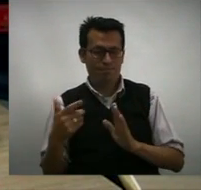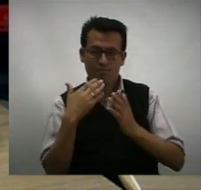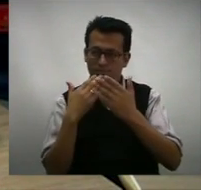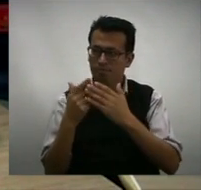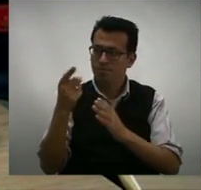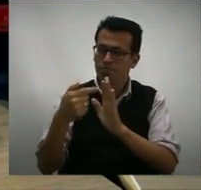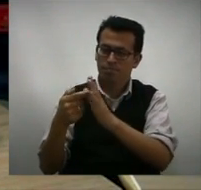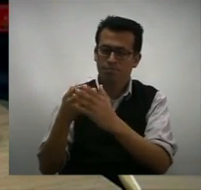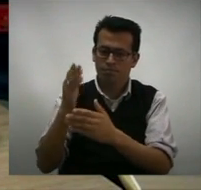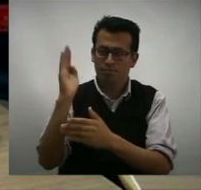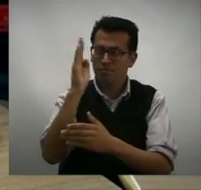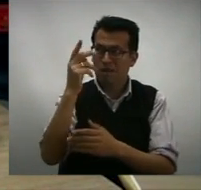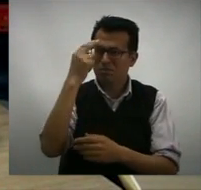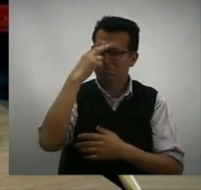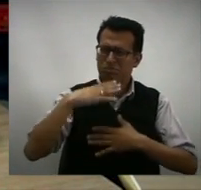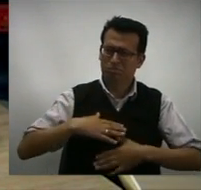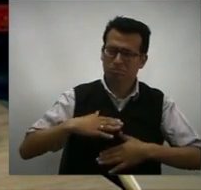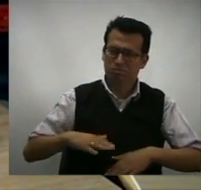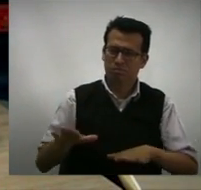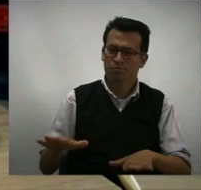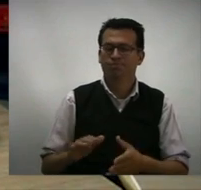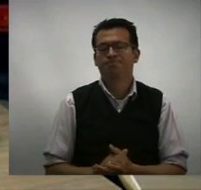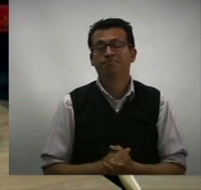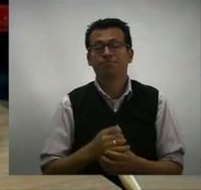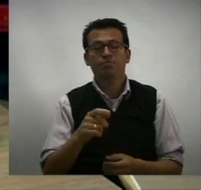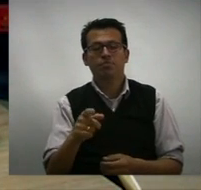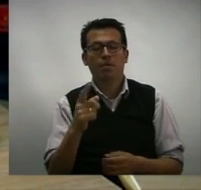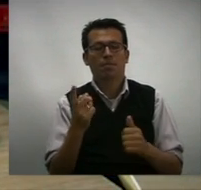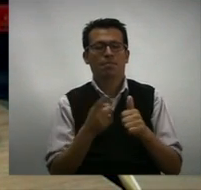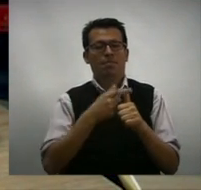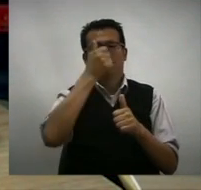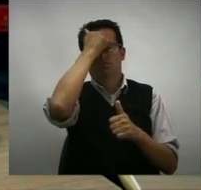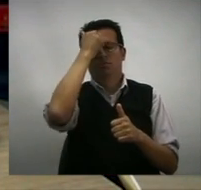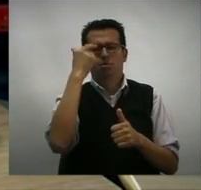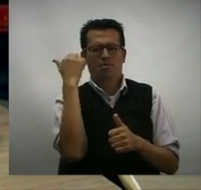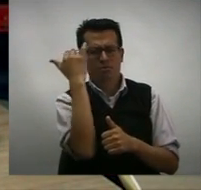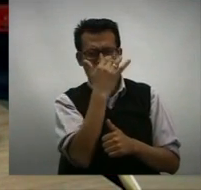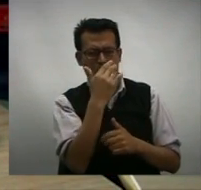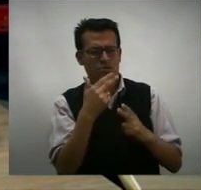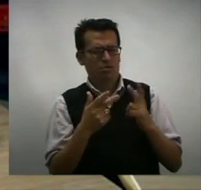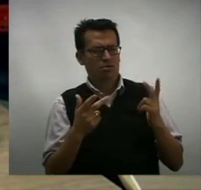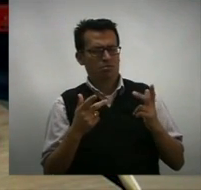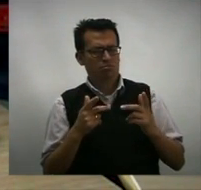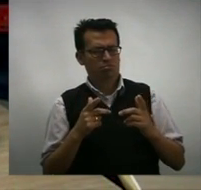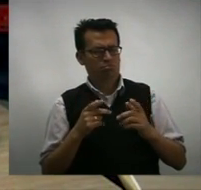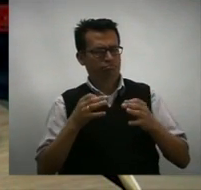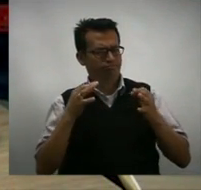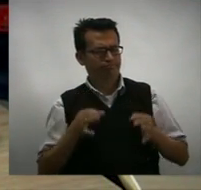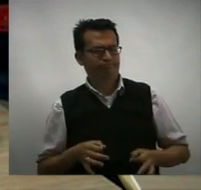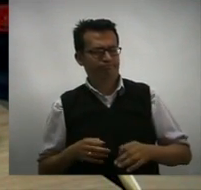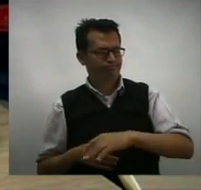ende apaciguar la furia divina. El principio de placer es relegado por el principio de realidad, principio que se consolida